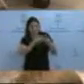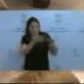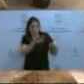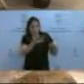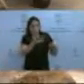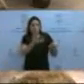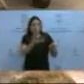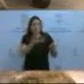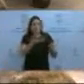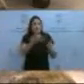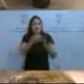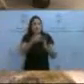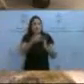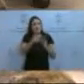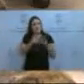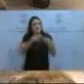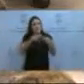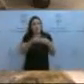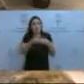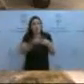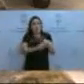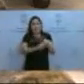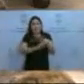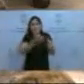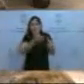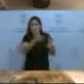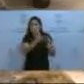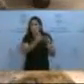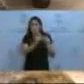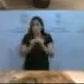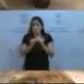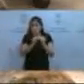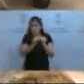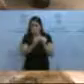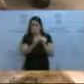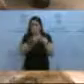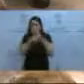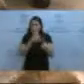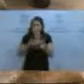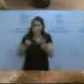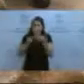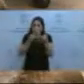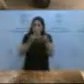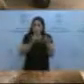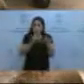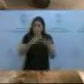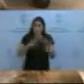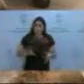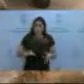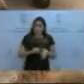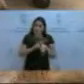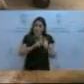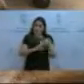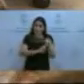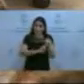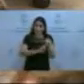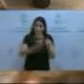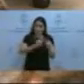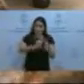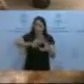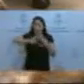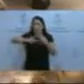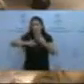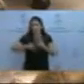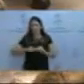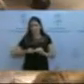de características comunes que paso a relatar y, en función de ello, el diseño de las medidas